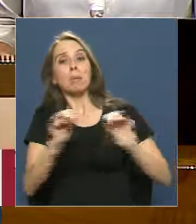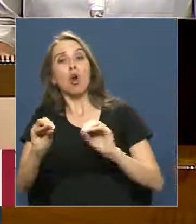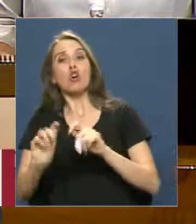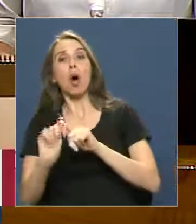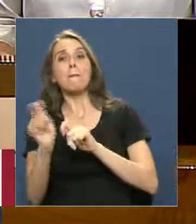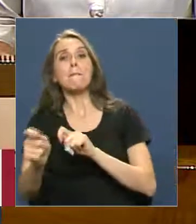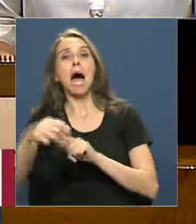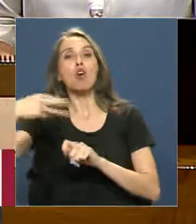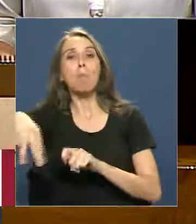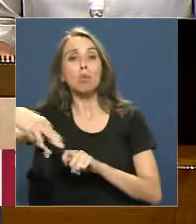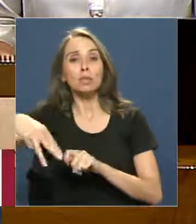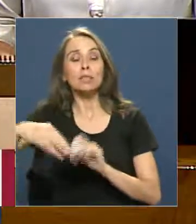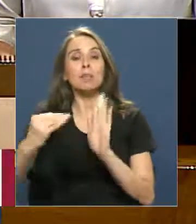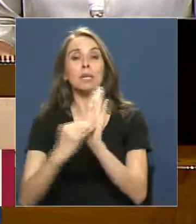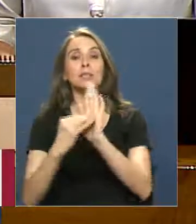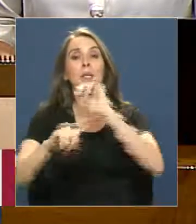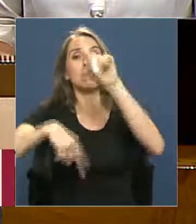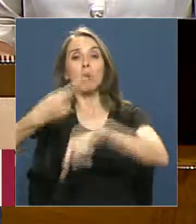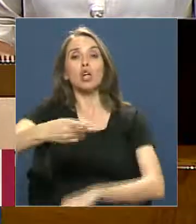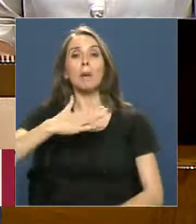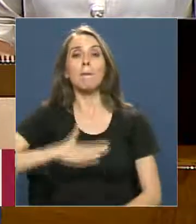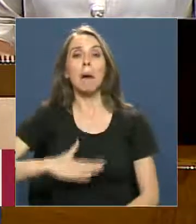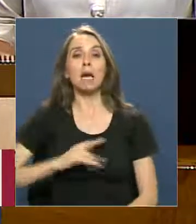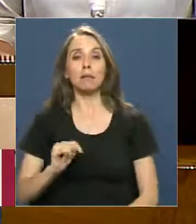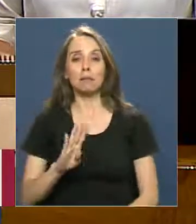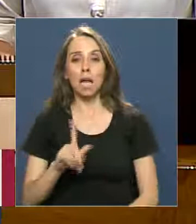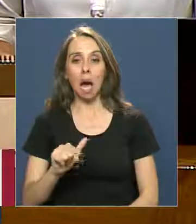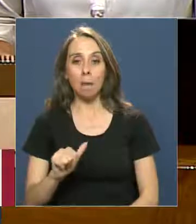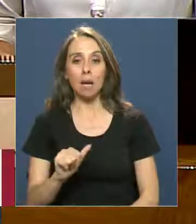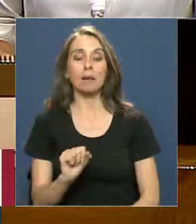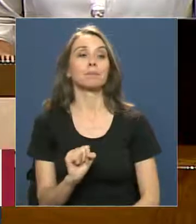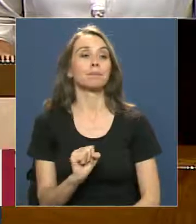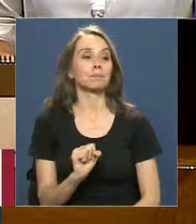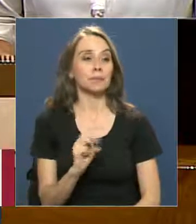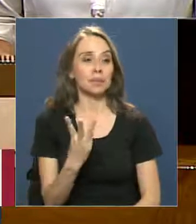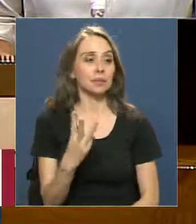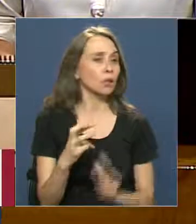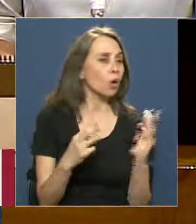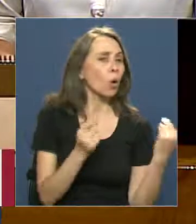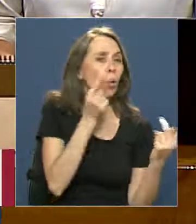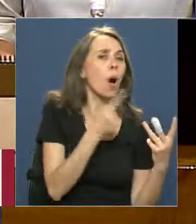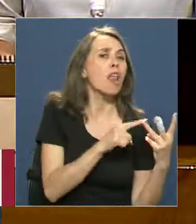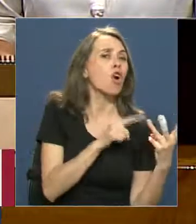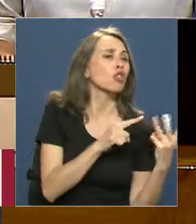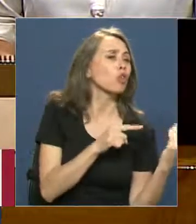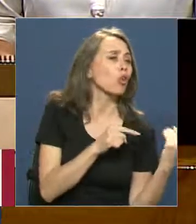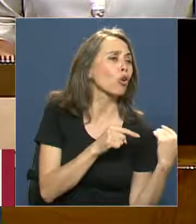colocar en la tabla del día martes. Tercero, el proyecto, ¿cuál era el otro?